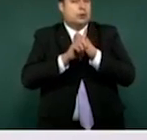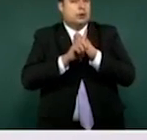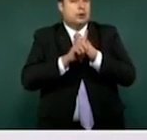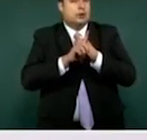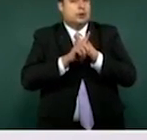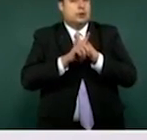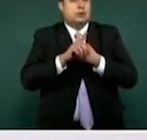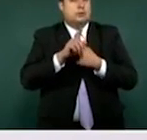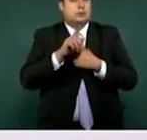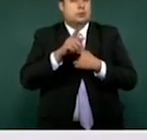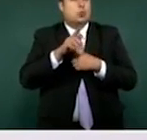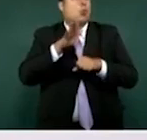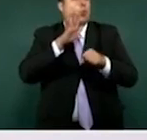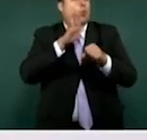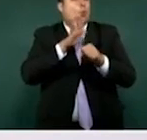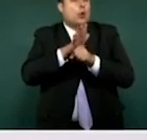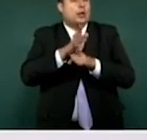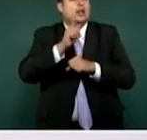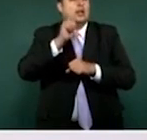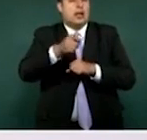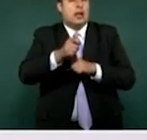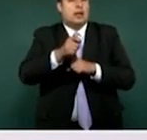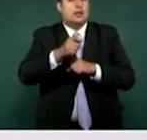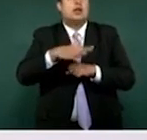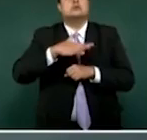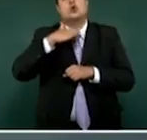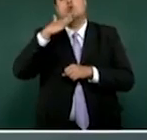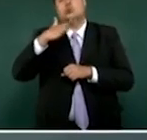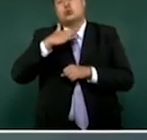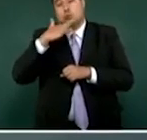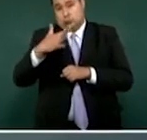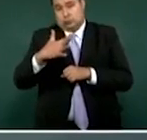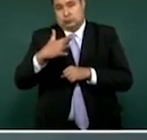que enfrentábamos era la corrupción,